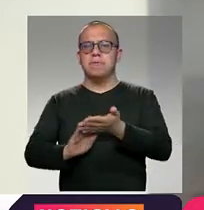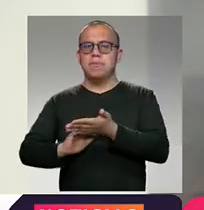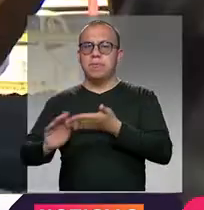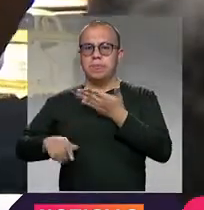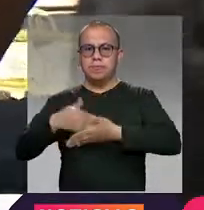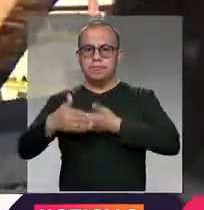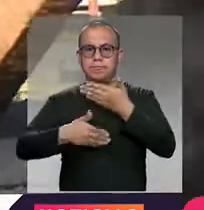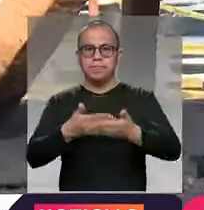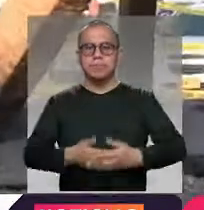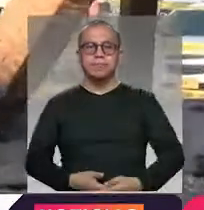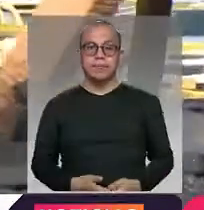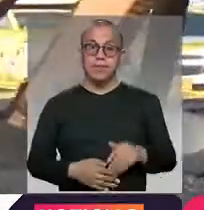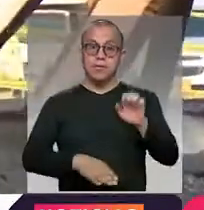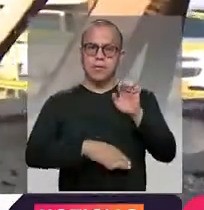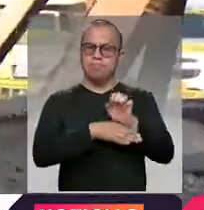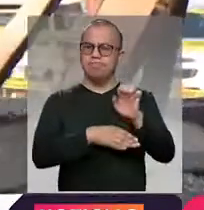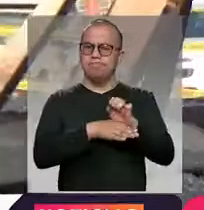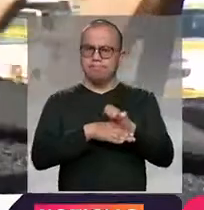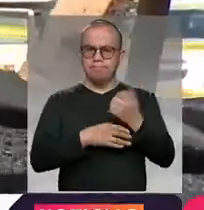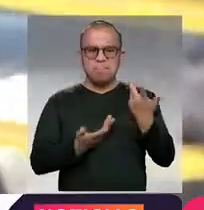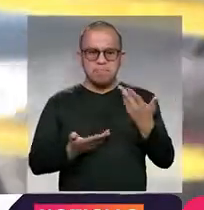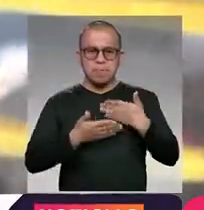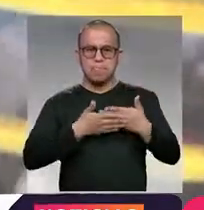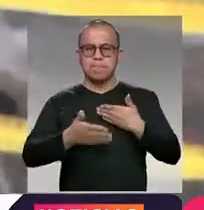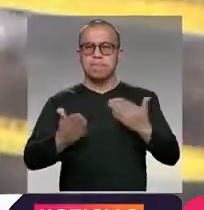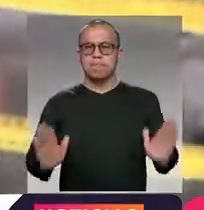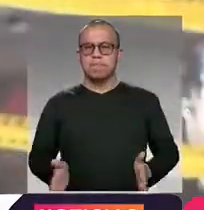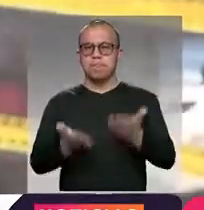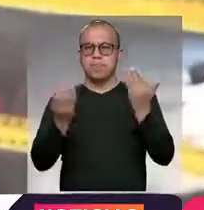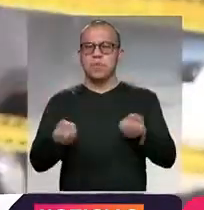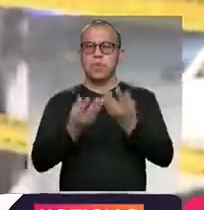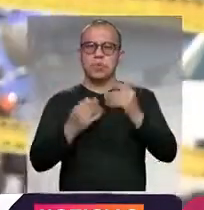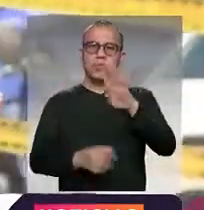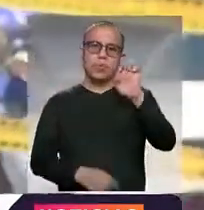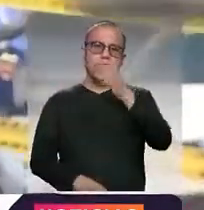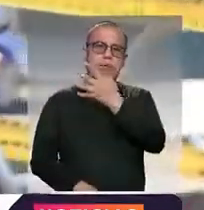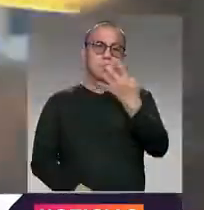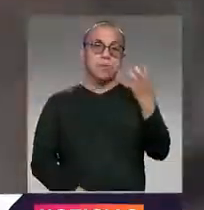contratistas del IDU. La entidad calcula que estas obras beneficiarán a más de 9.400.000 ciudadanos.